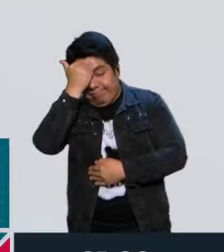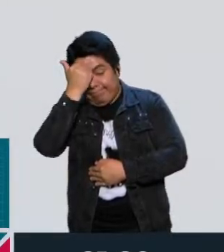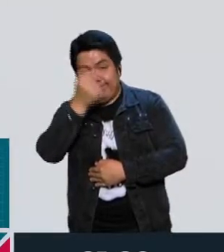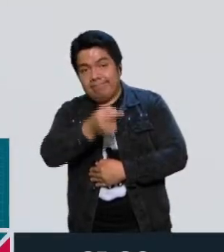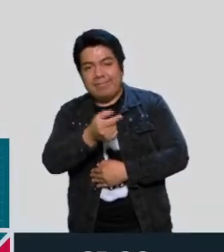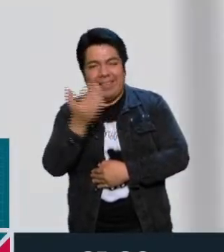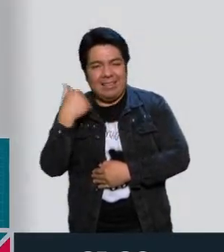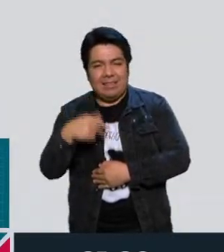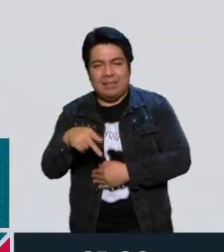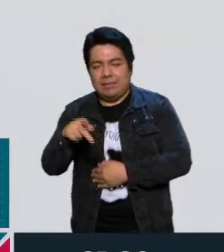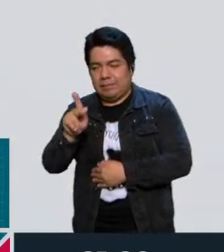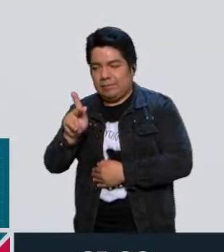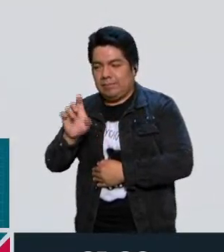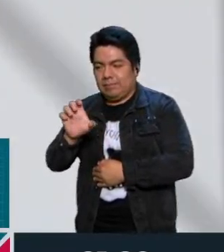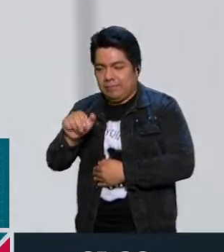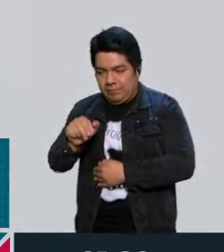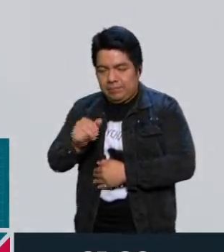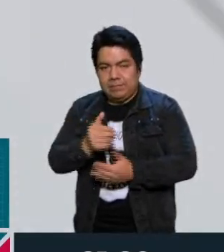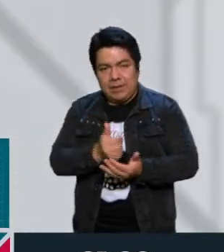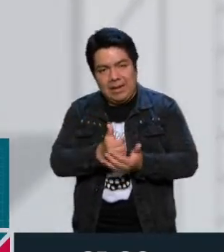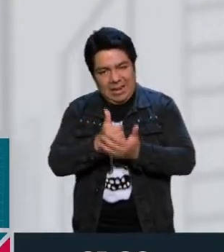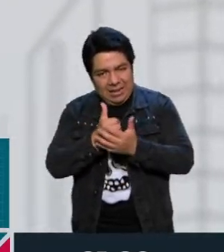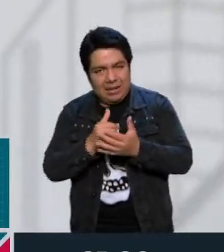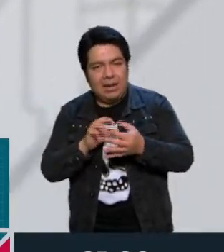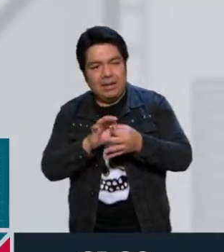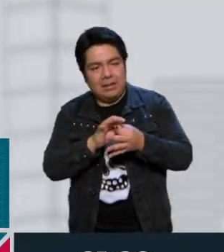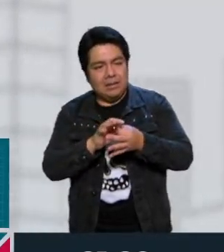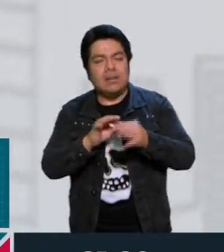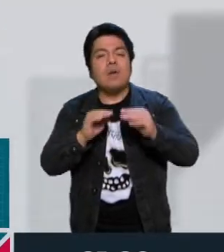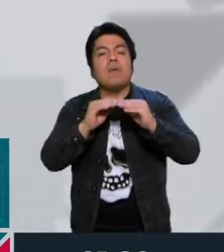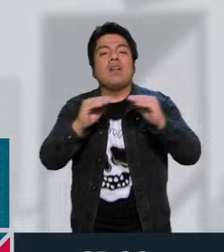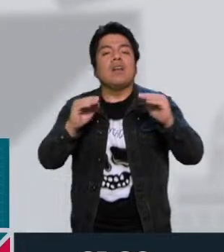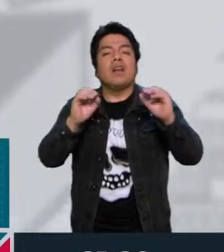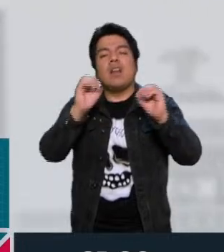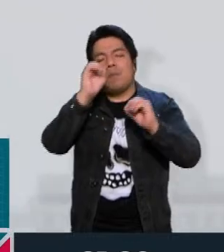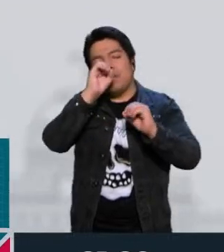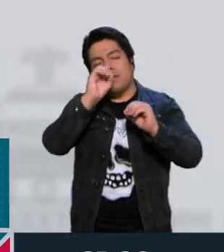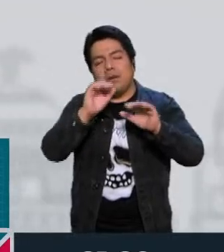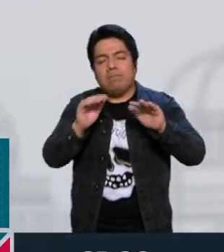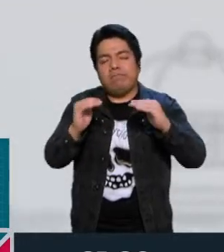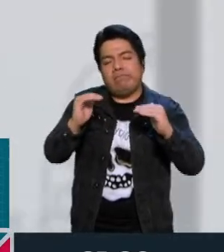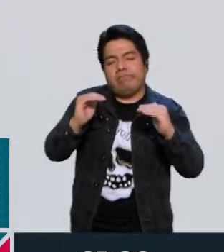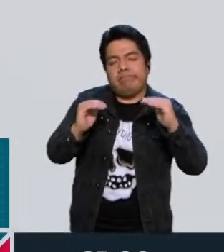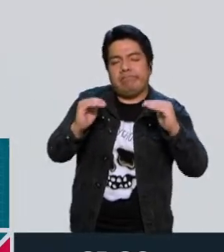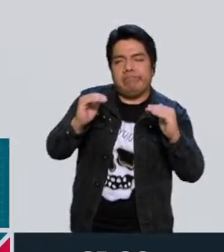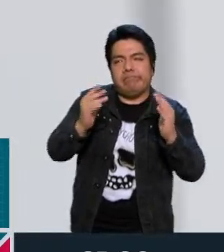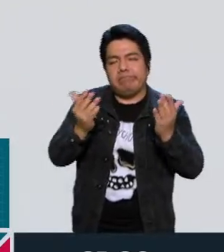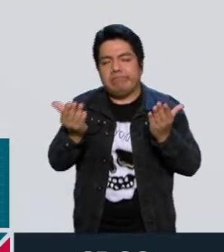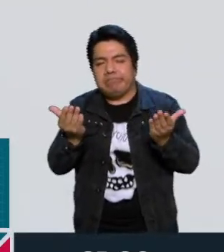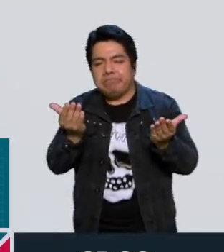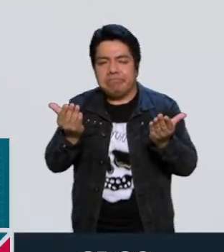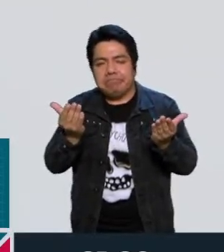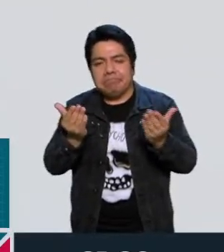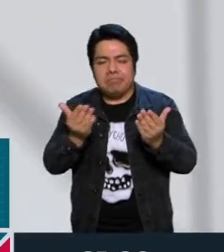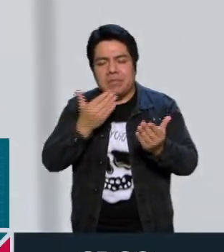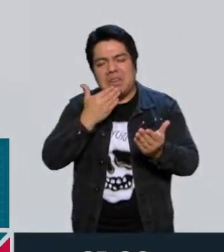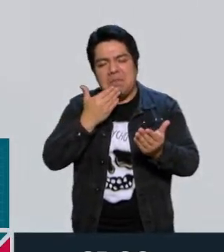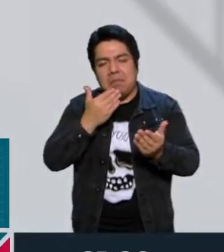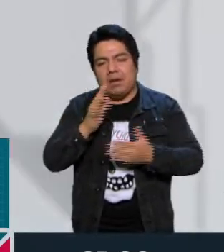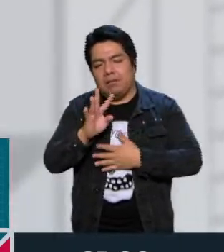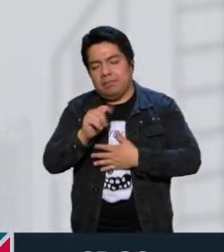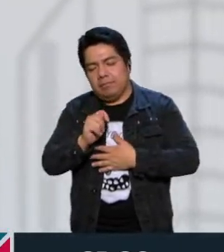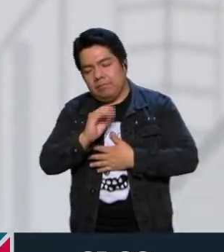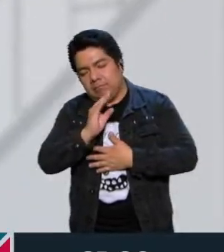procesos de México entre imparcial y entre de alguna manera secundando lo que hacía la